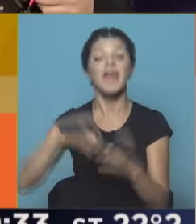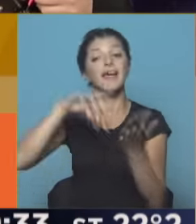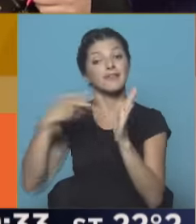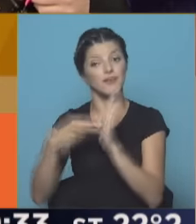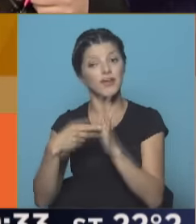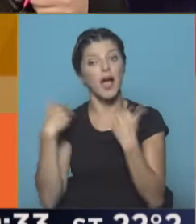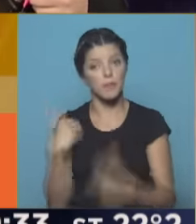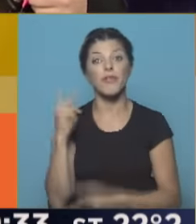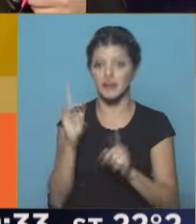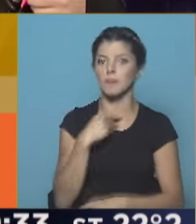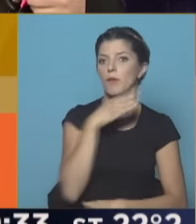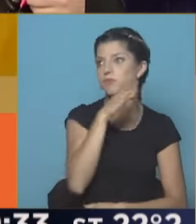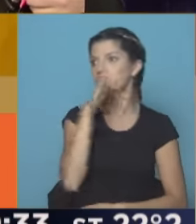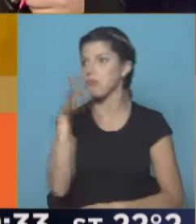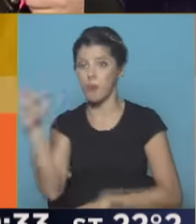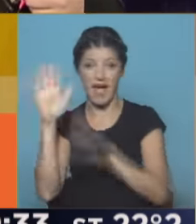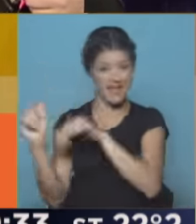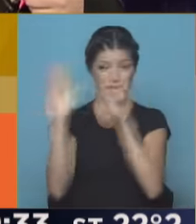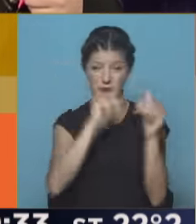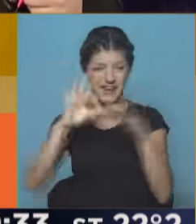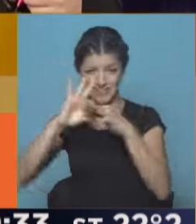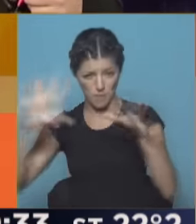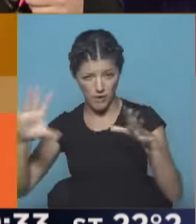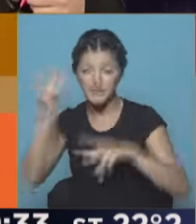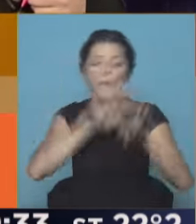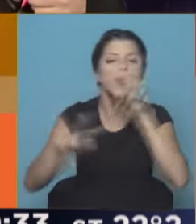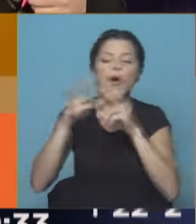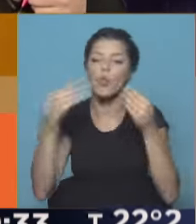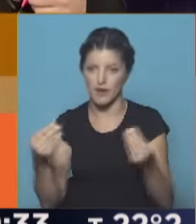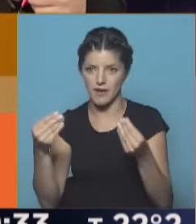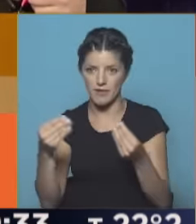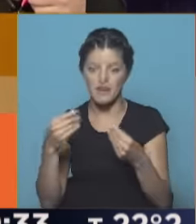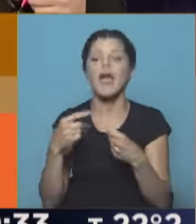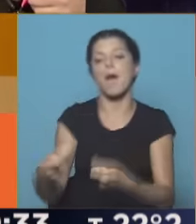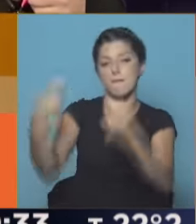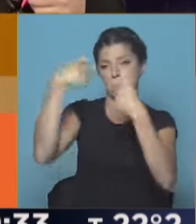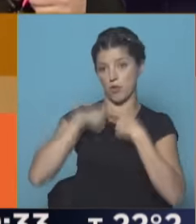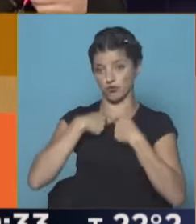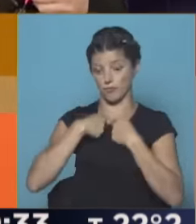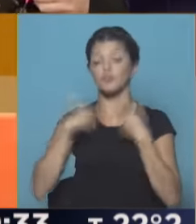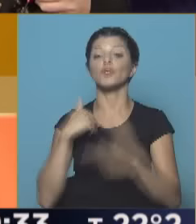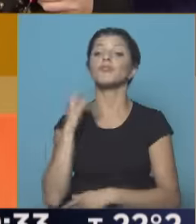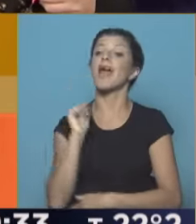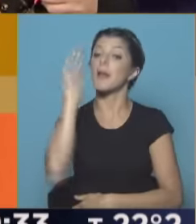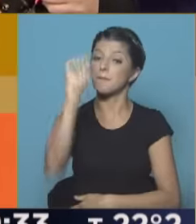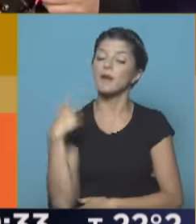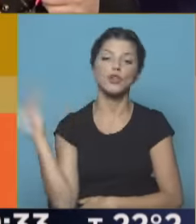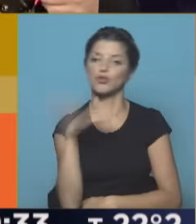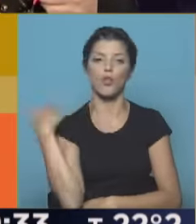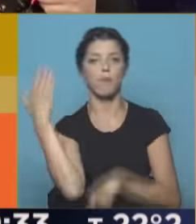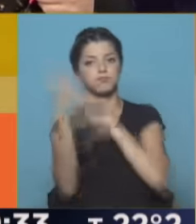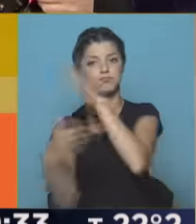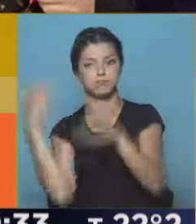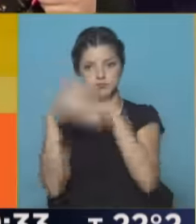golpear puertas, como lo hacen los demócratas, justamente para ir a buscar el voto y que el martes la gente vaya a votar, al menos